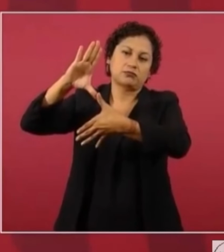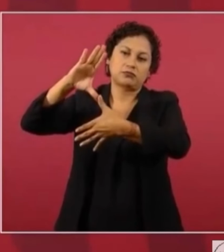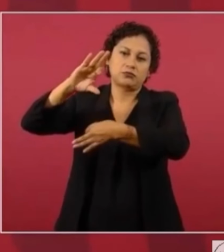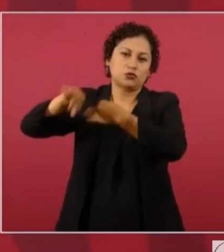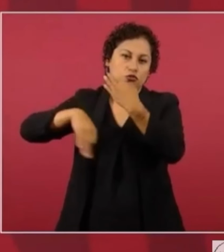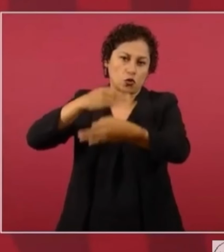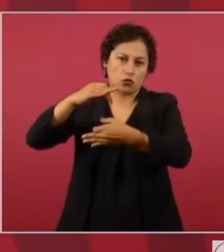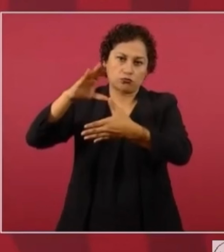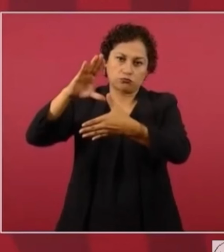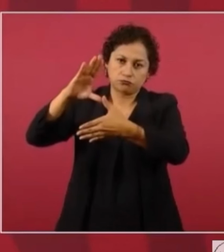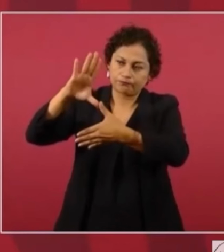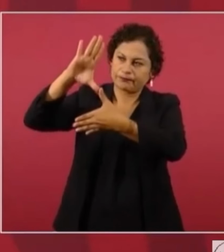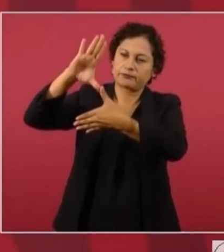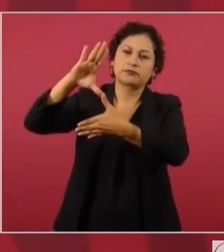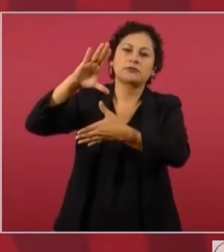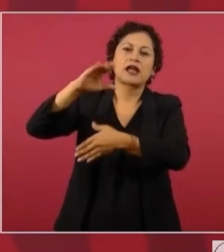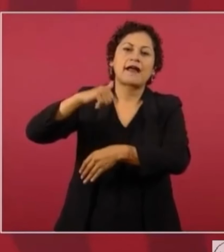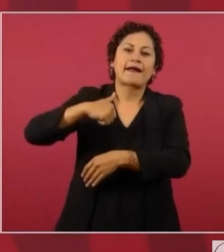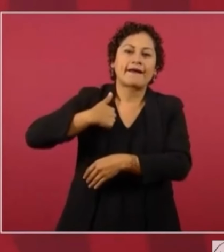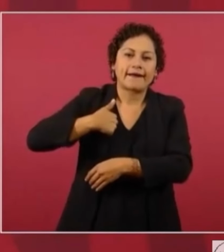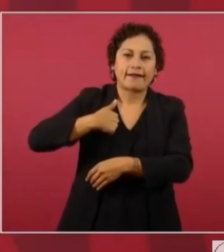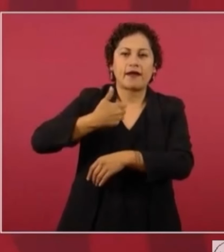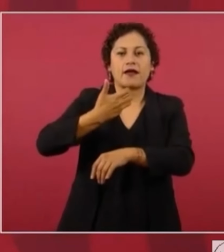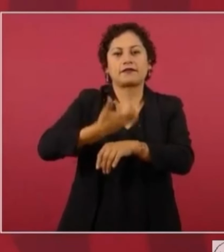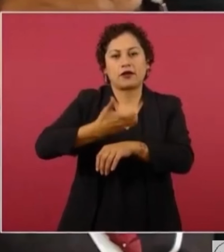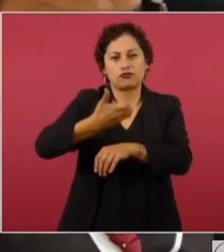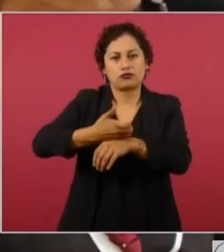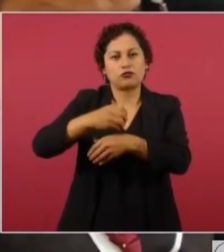incluyendo Canadá y Estados Unidos.